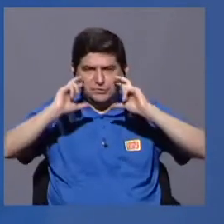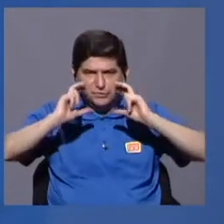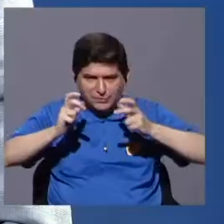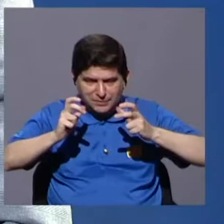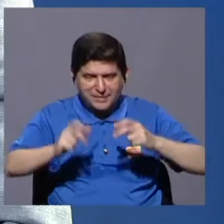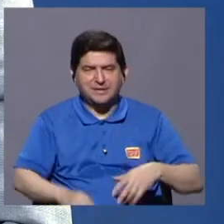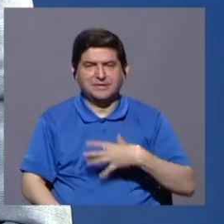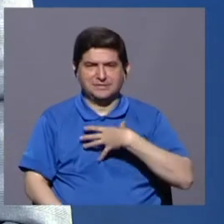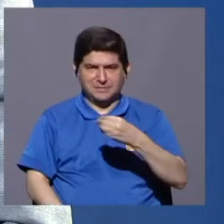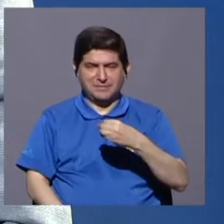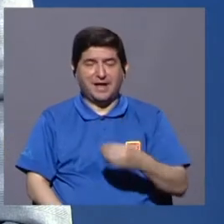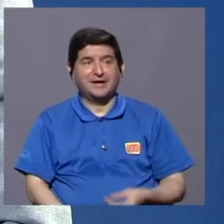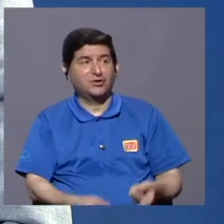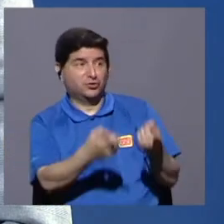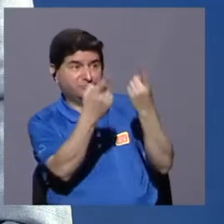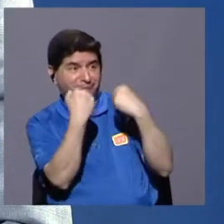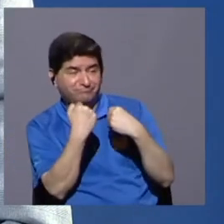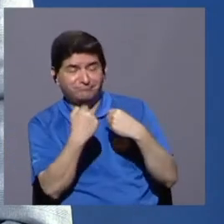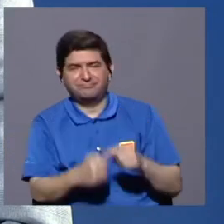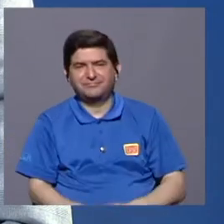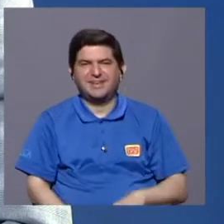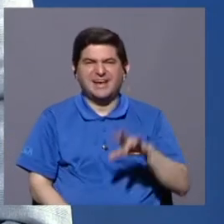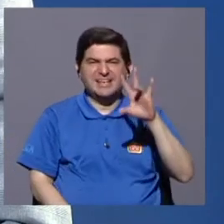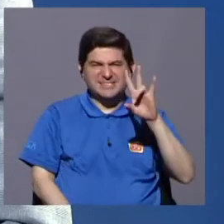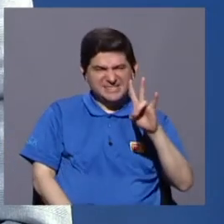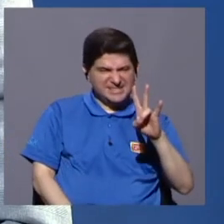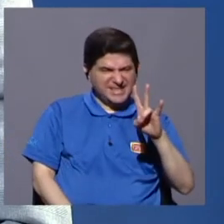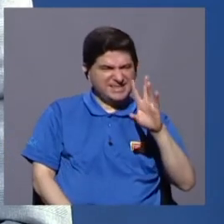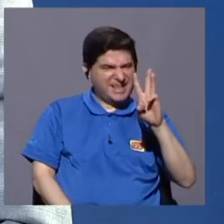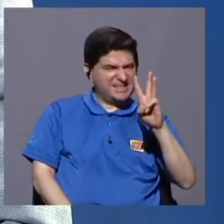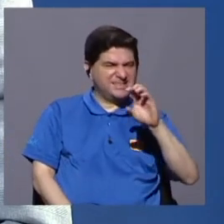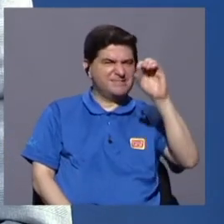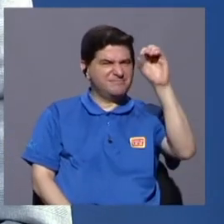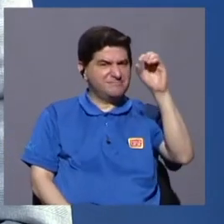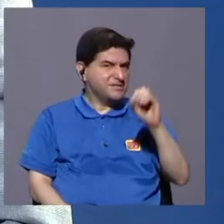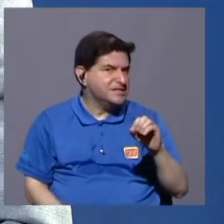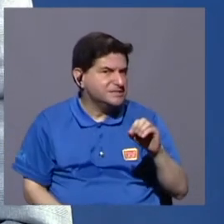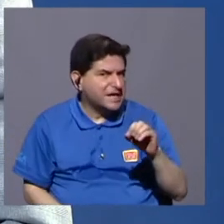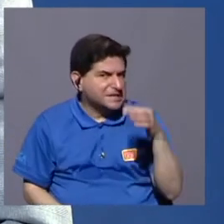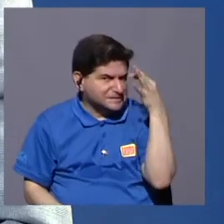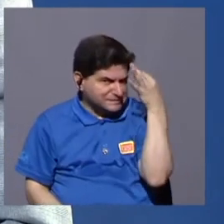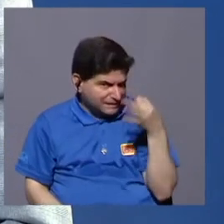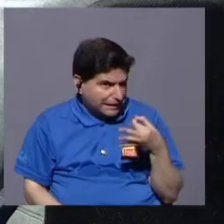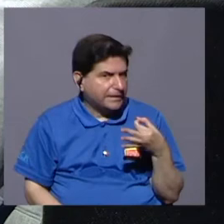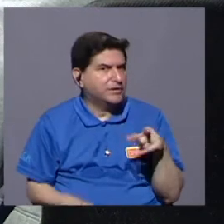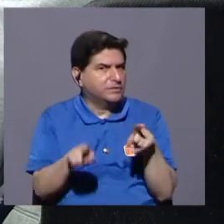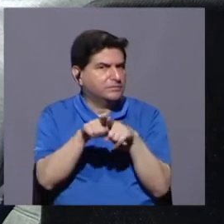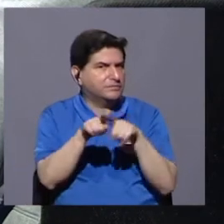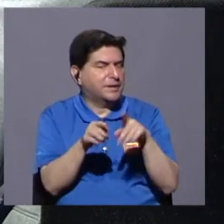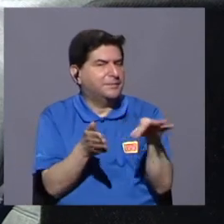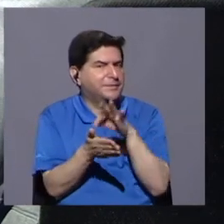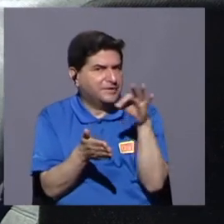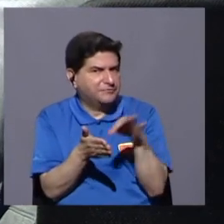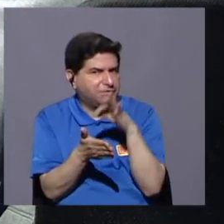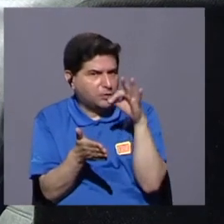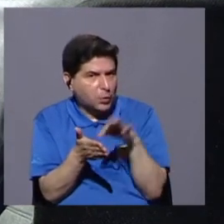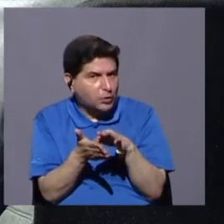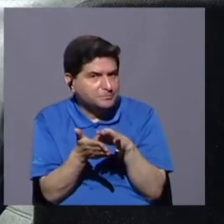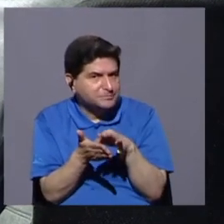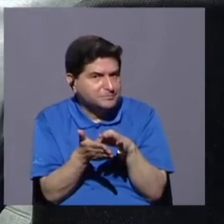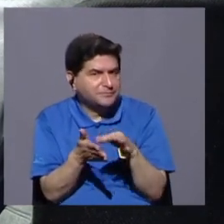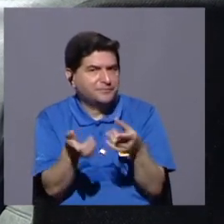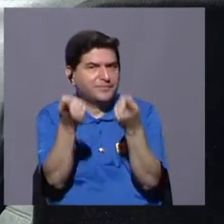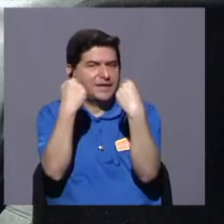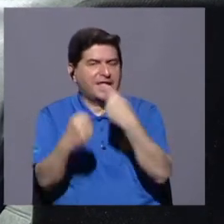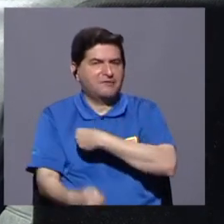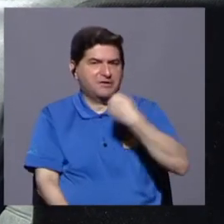blanco y alrededor del 76%, si no me equivoco, del frijol, que viene